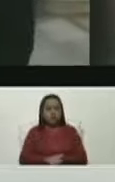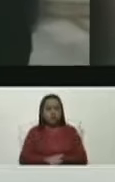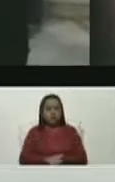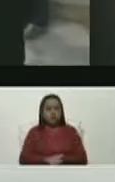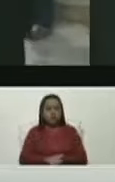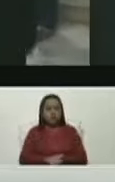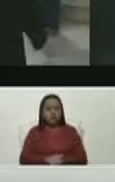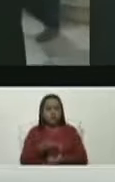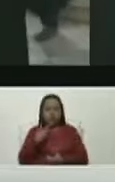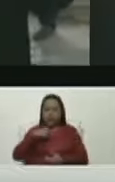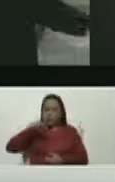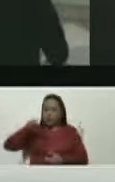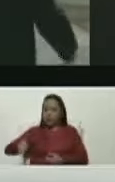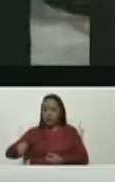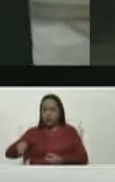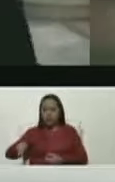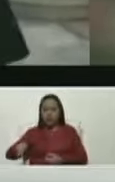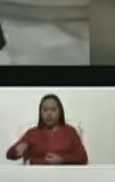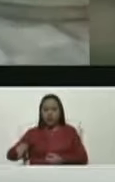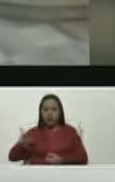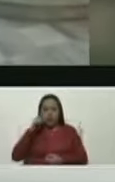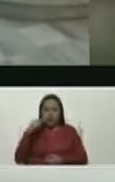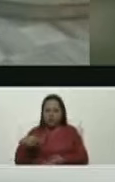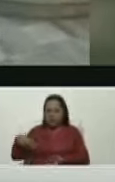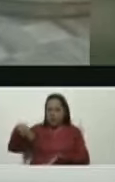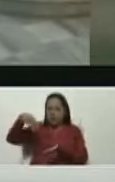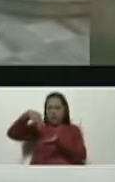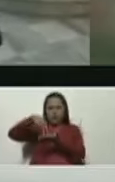Y cuando me senté al lado de él, se paró,